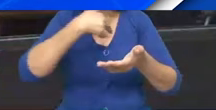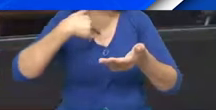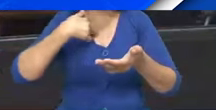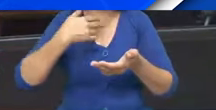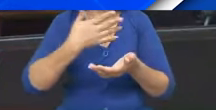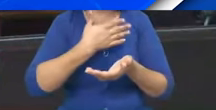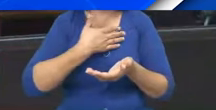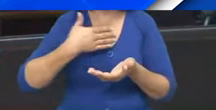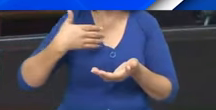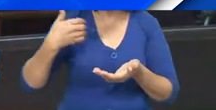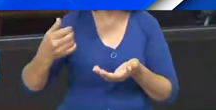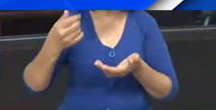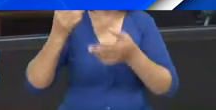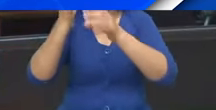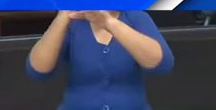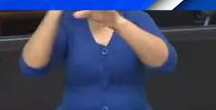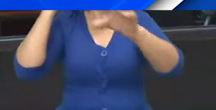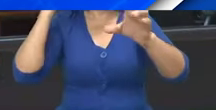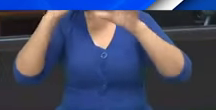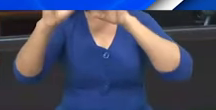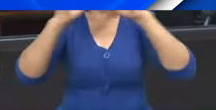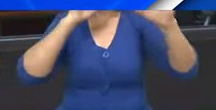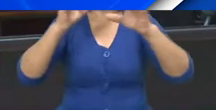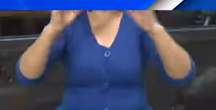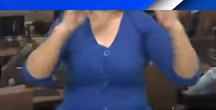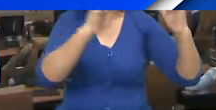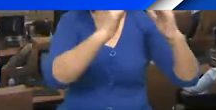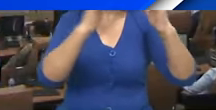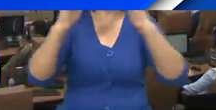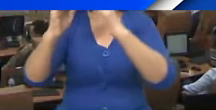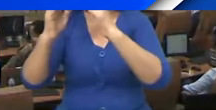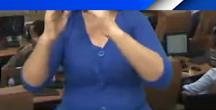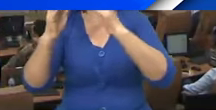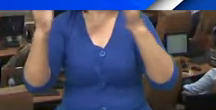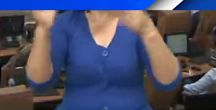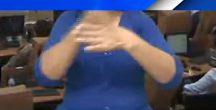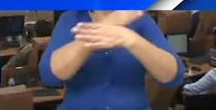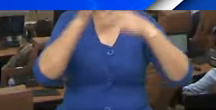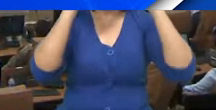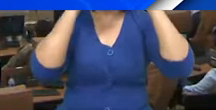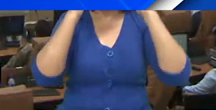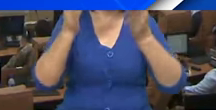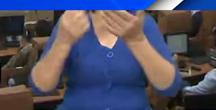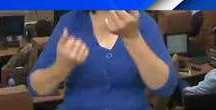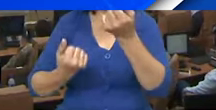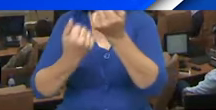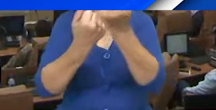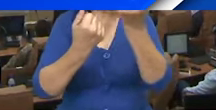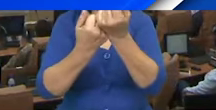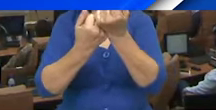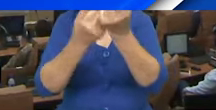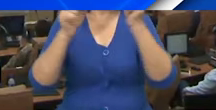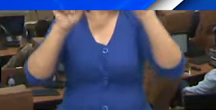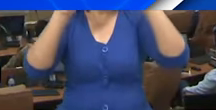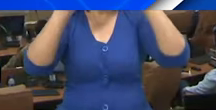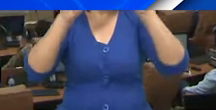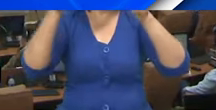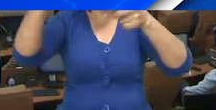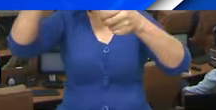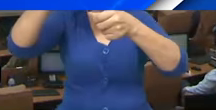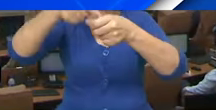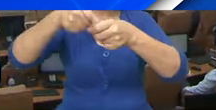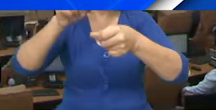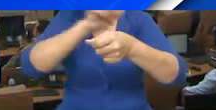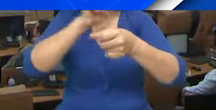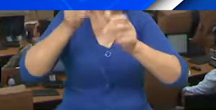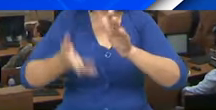y fue enviada a la Comisión de Asuntos Exteriores para su proceso de consulta y dictamen el acuerdo entre Nicaragua y